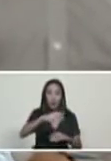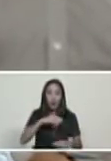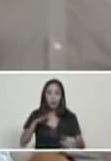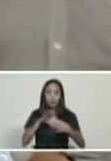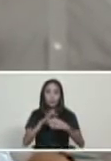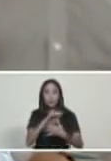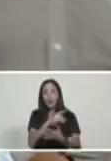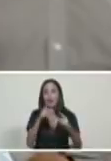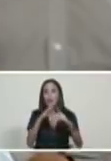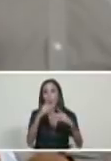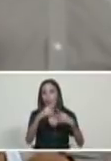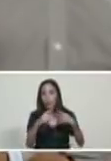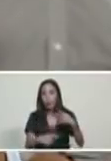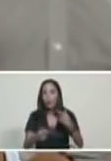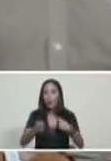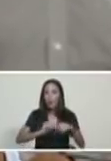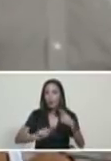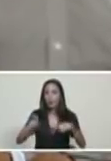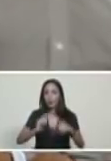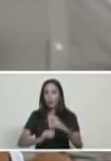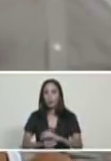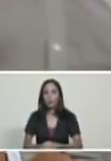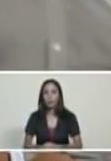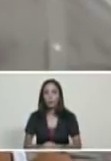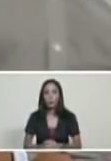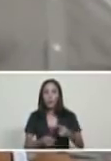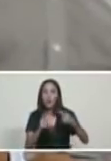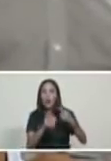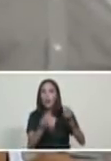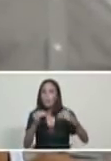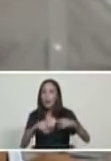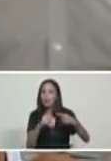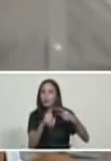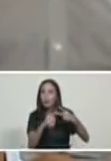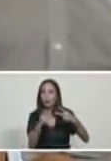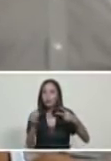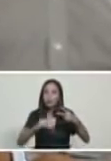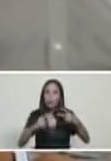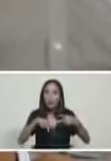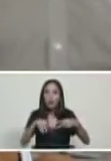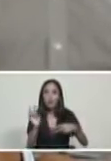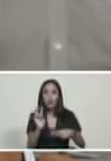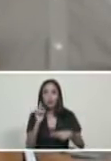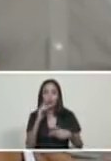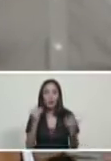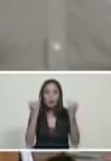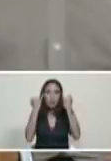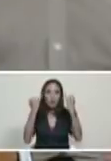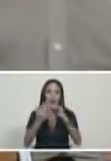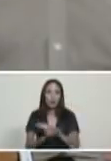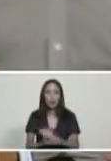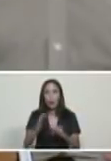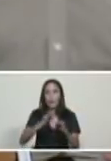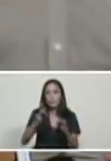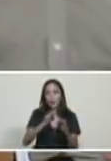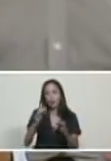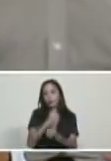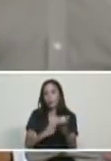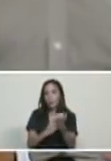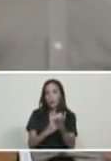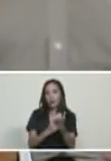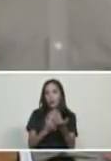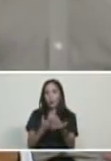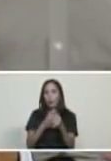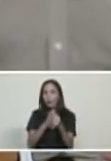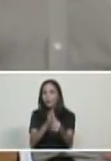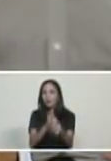vamos a exportar. Correcto. Y dos elementos muy importantes en los que Venezuela está trabajando, yo creo que el petro contribuye en esa dirección, pero